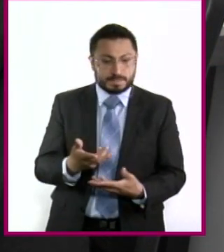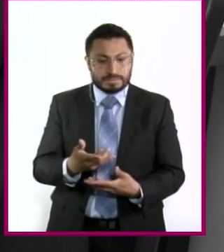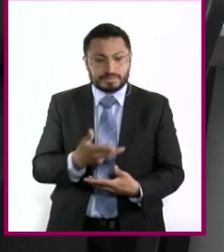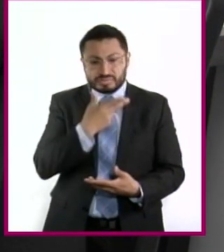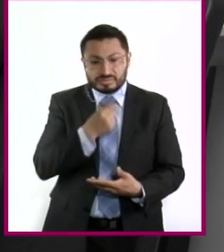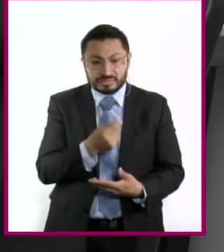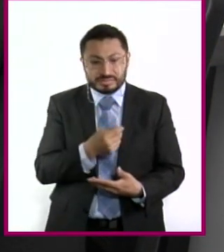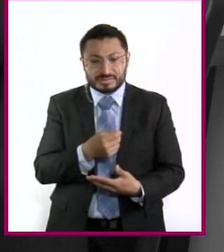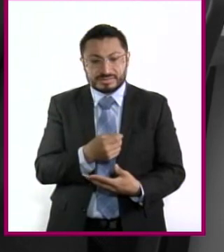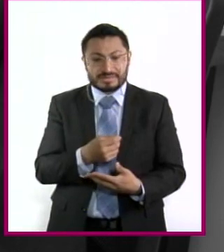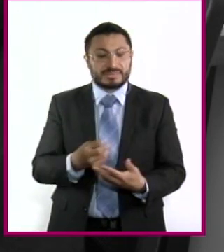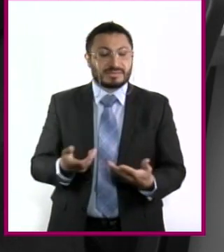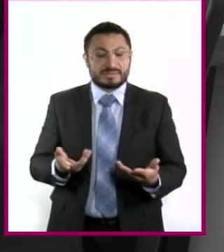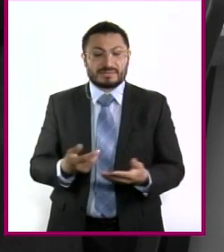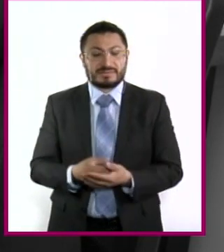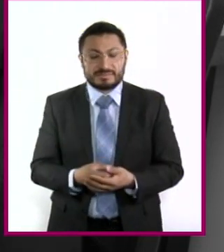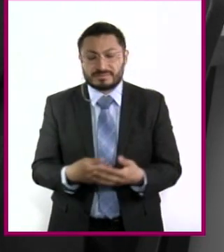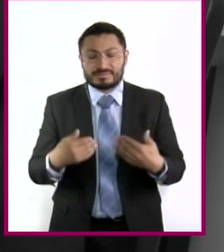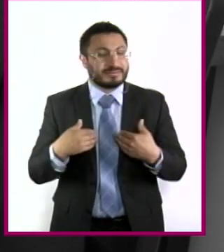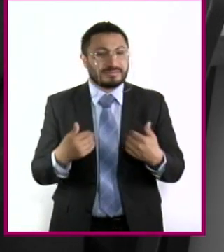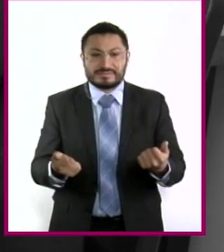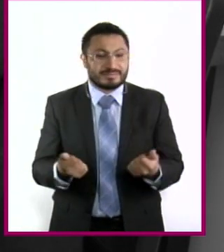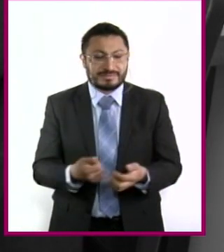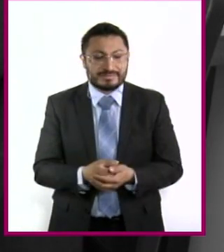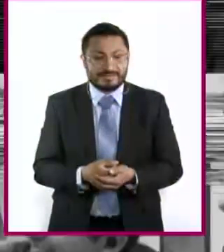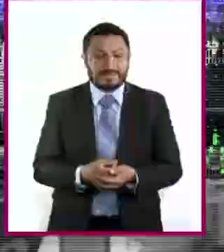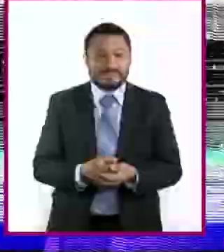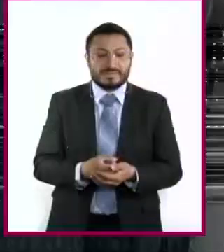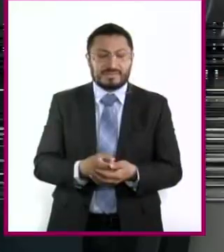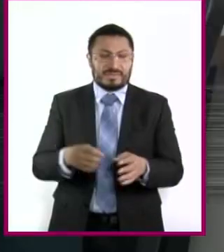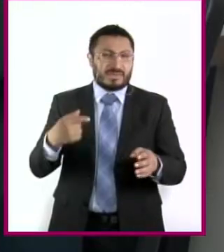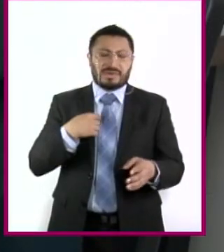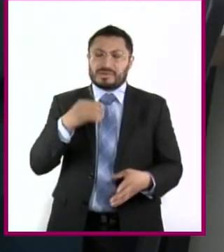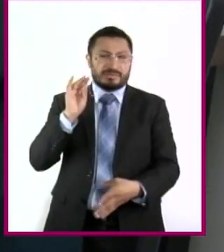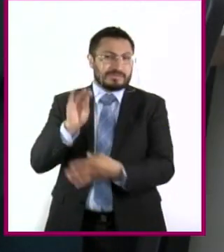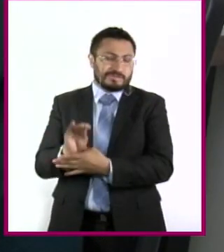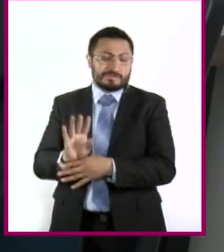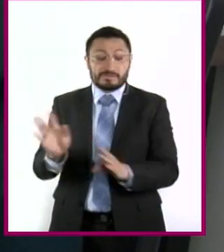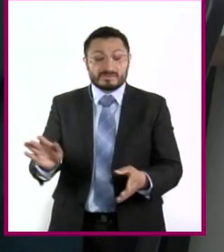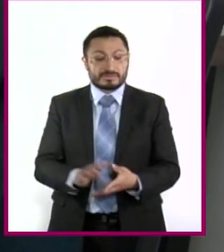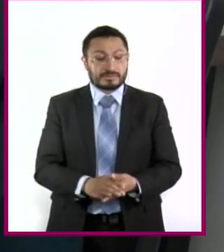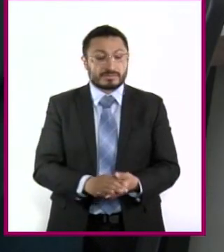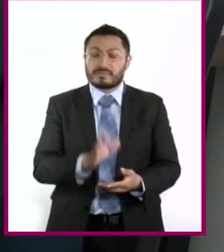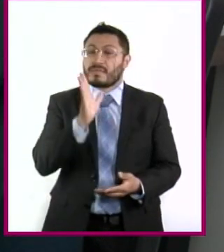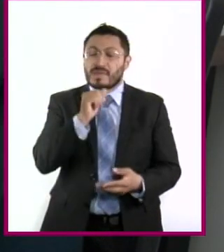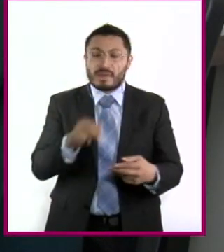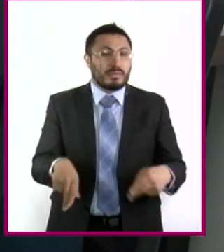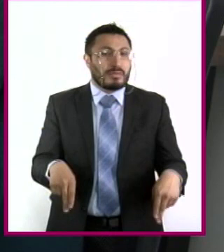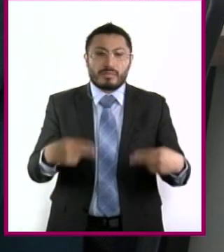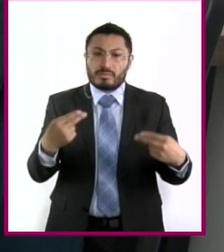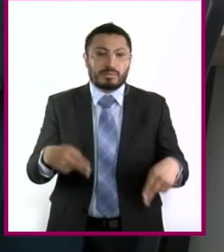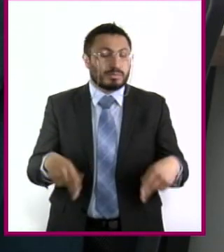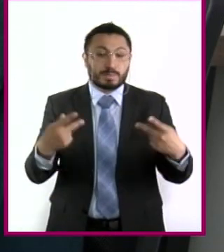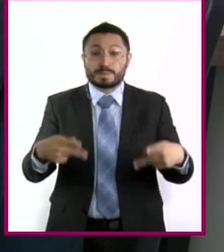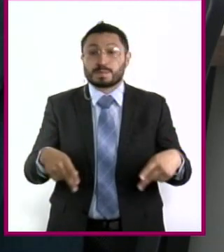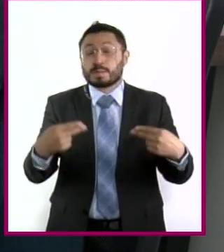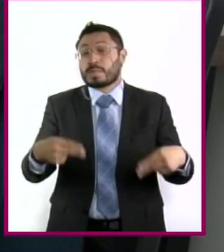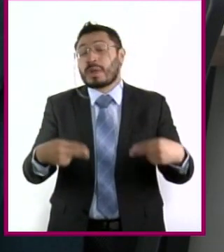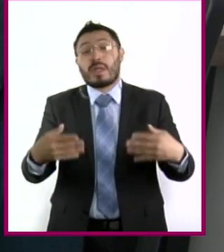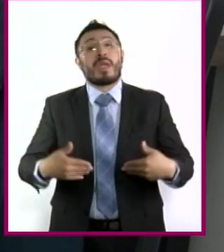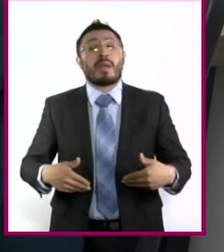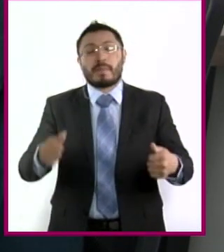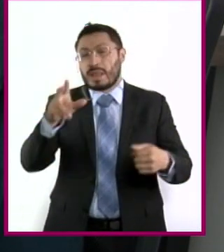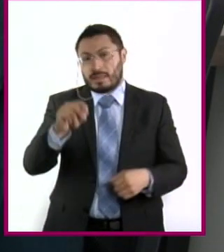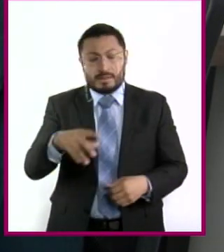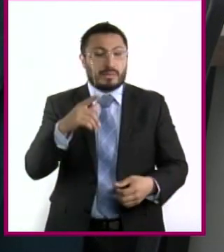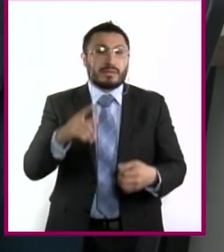Hombre, qué hombre tengo. Haré como que no dijiste eso, Alfredo. No se puede bromear con el hambre. Se trata de un